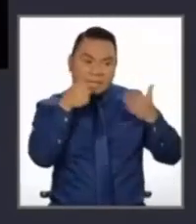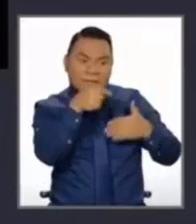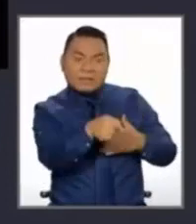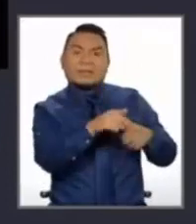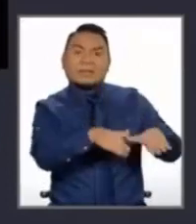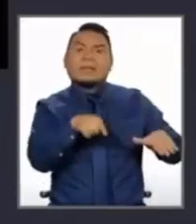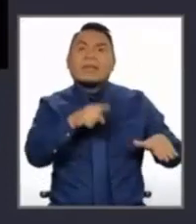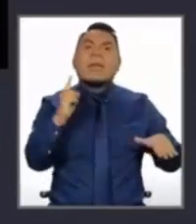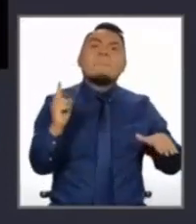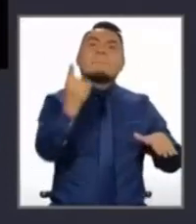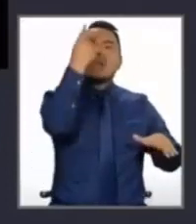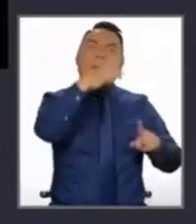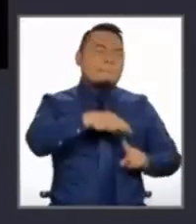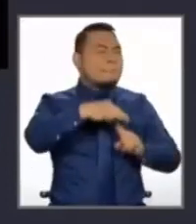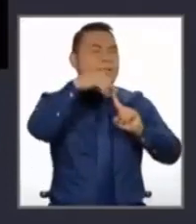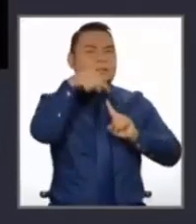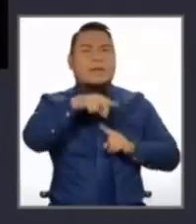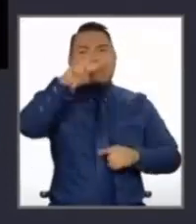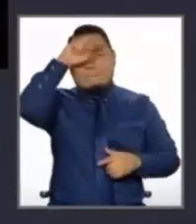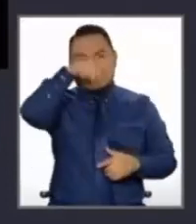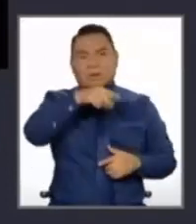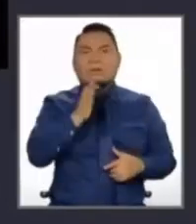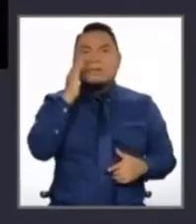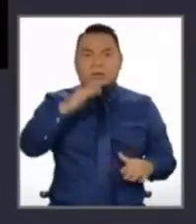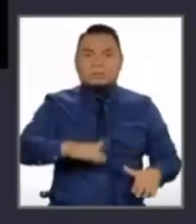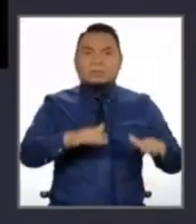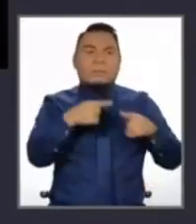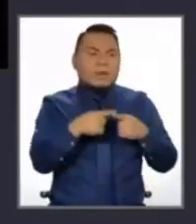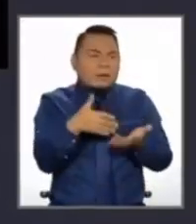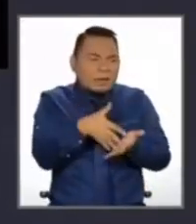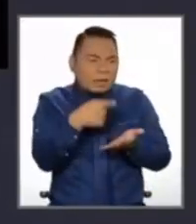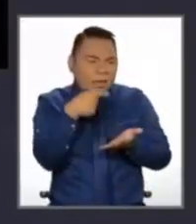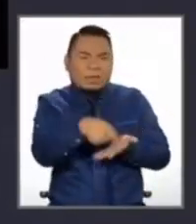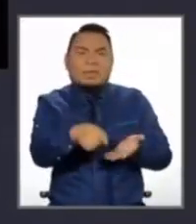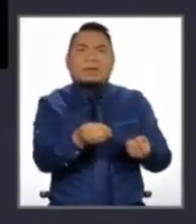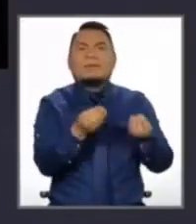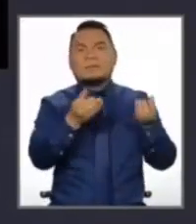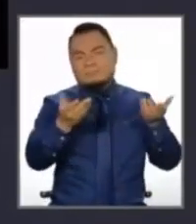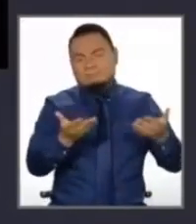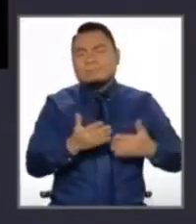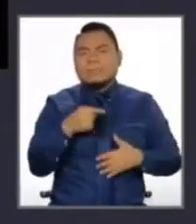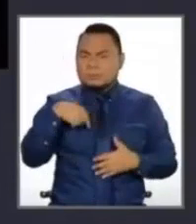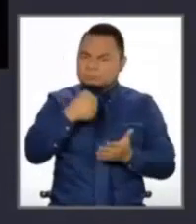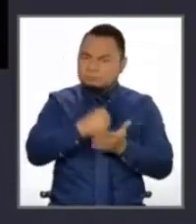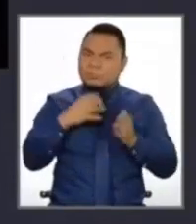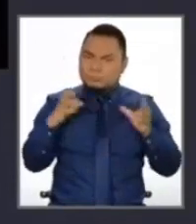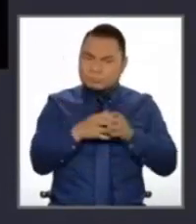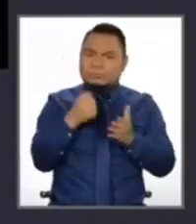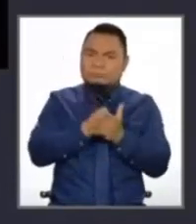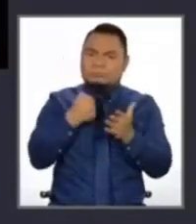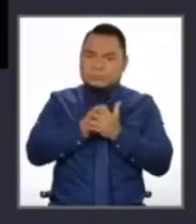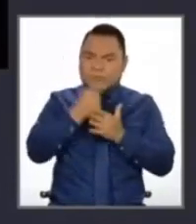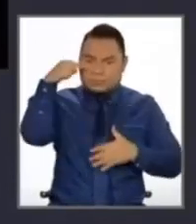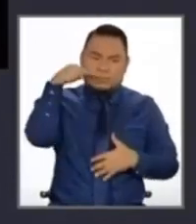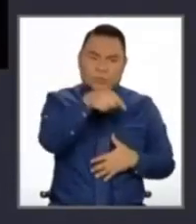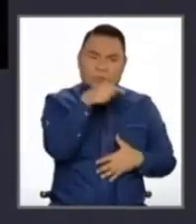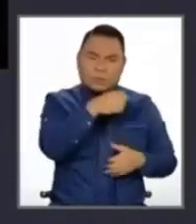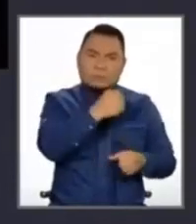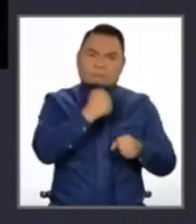son la prioridad para el país en las condiciones en las que estamos? Nosotros tenemos que apostar por